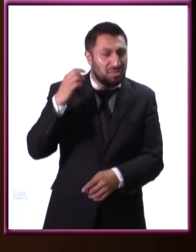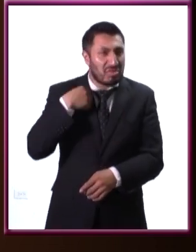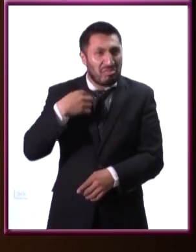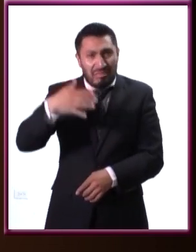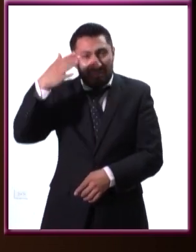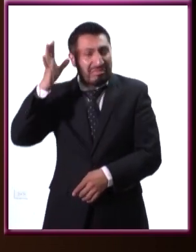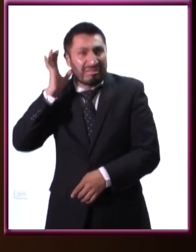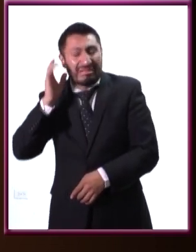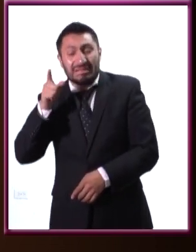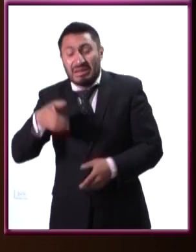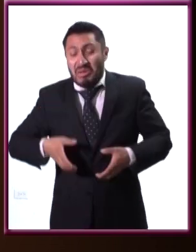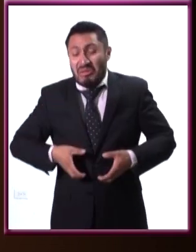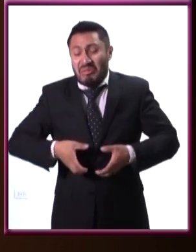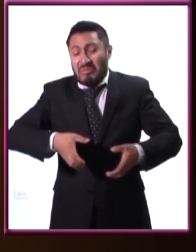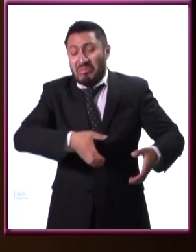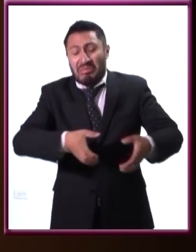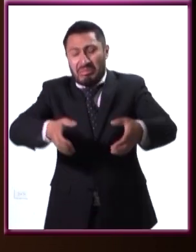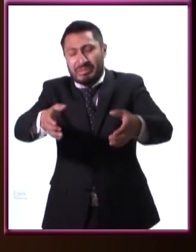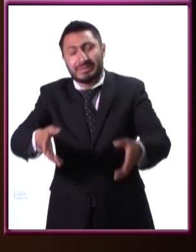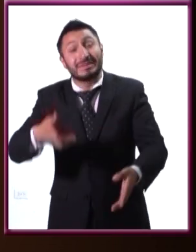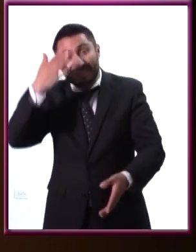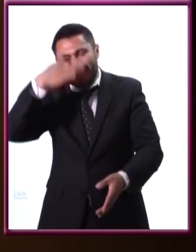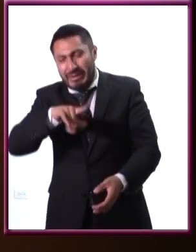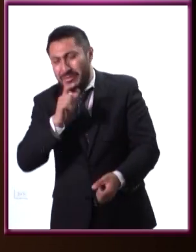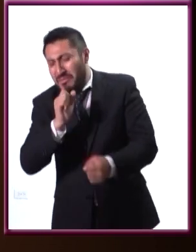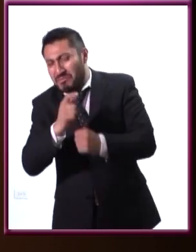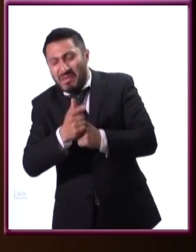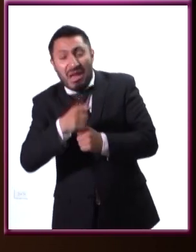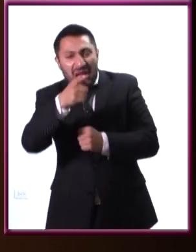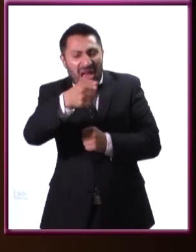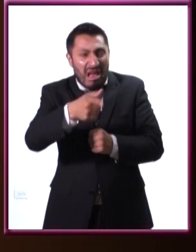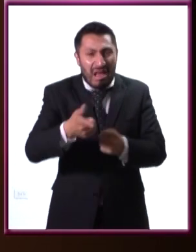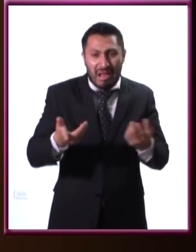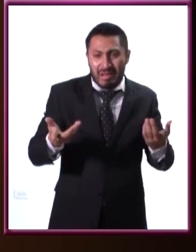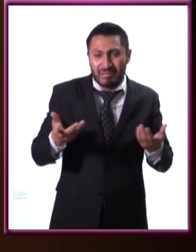tanto escuché a puerta cerrada. Sabía que se internaba en el